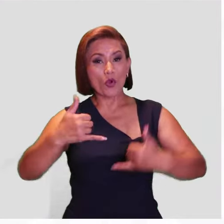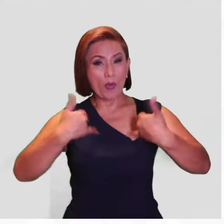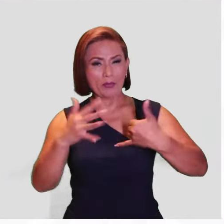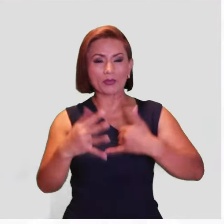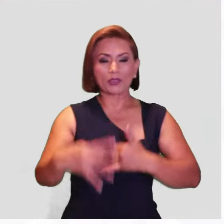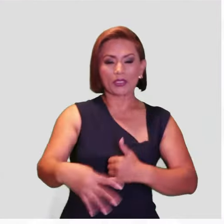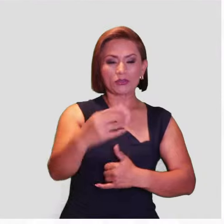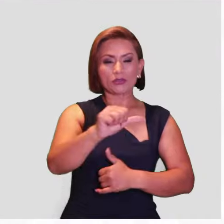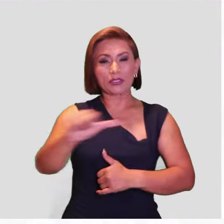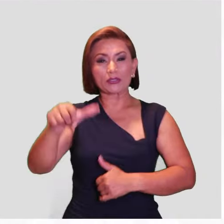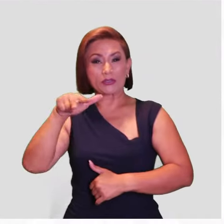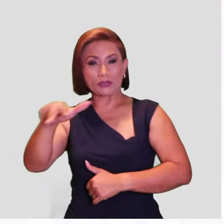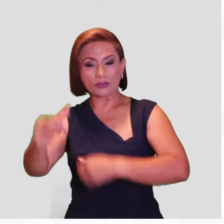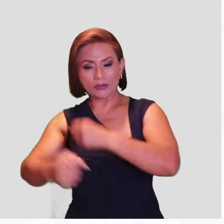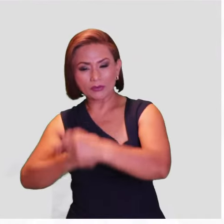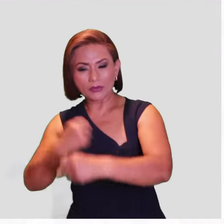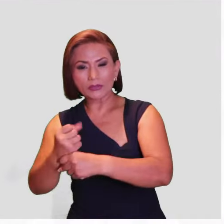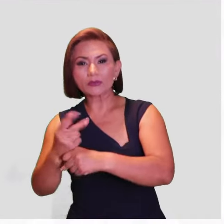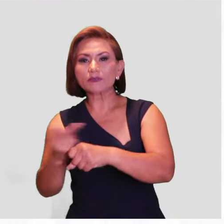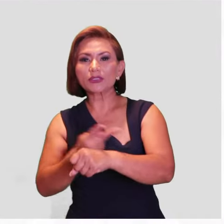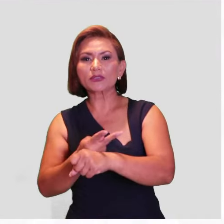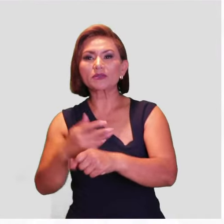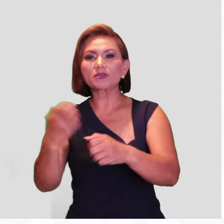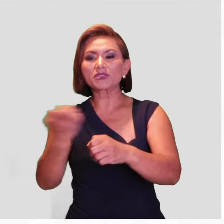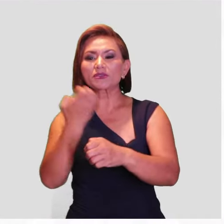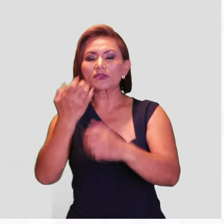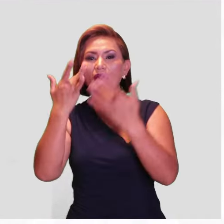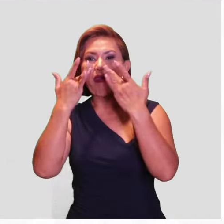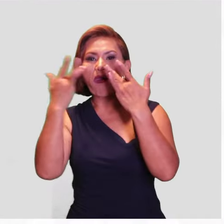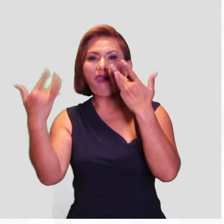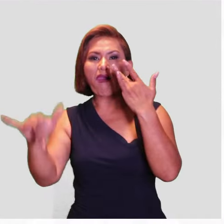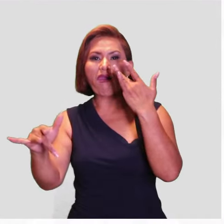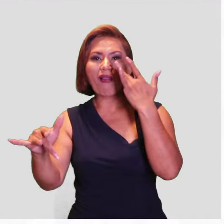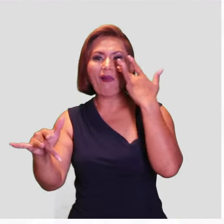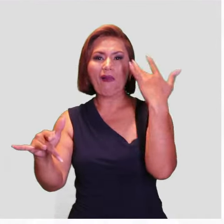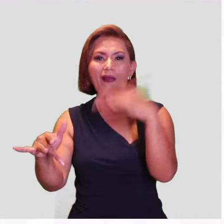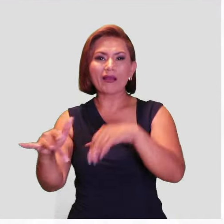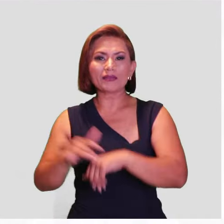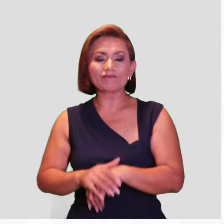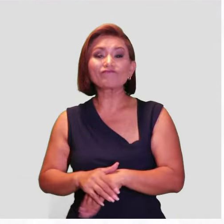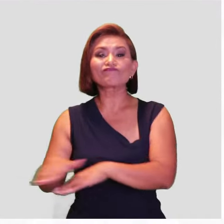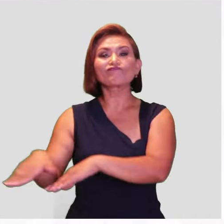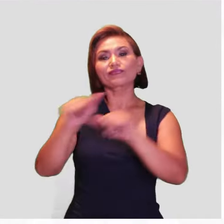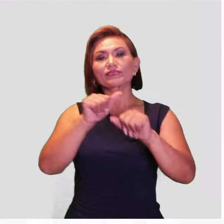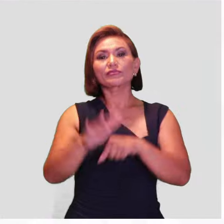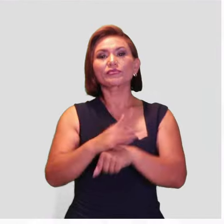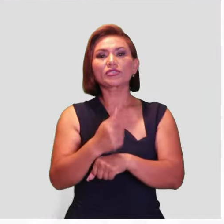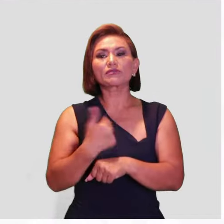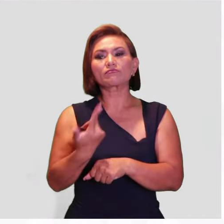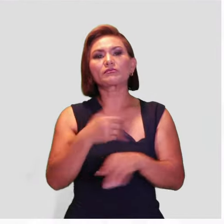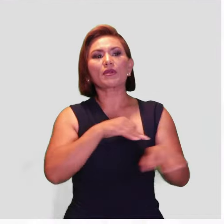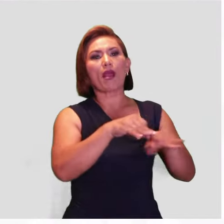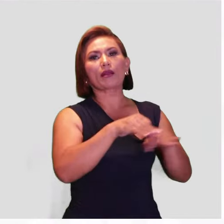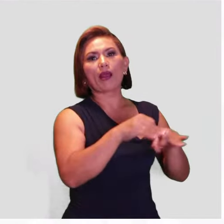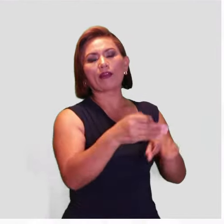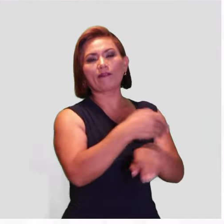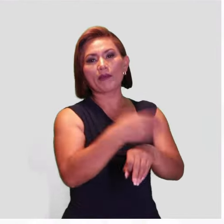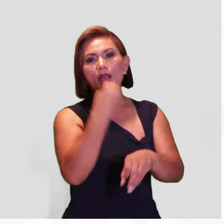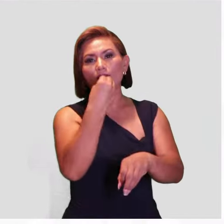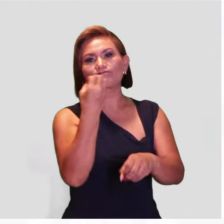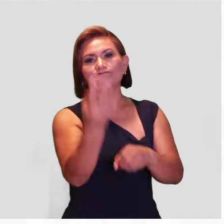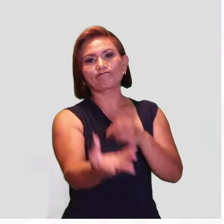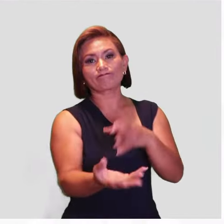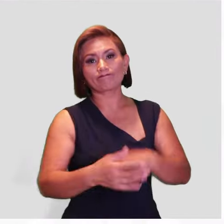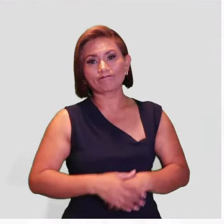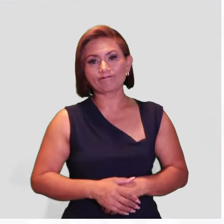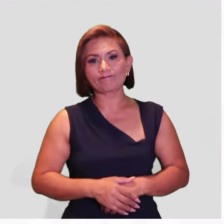14 y 18 años están dejando los estudios para poder ayudar a sus familias económicamente. Dentro del medio ambiente, otro de los puntos